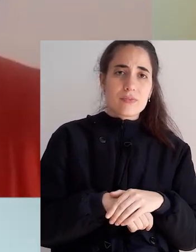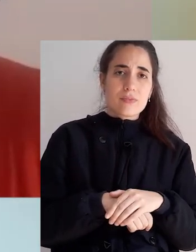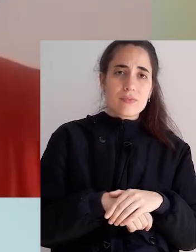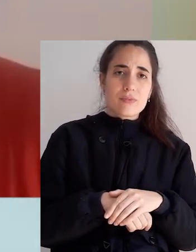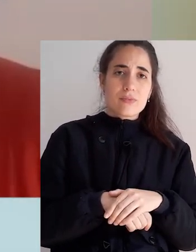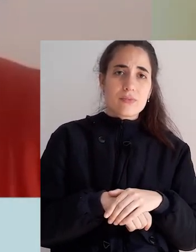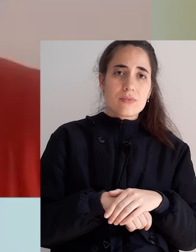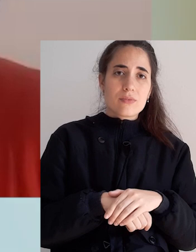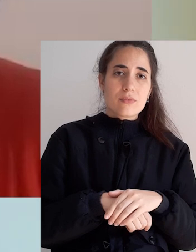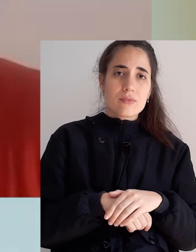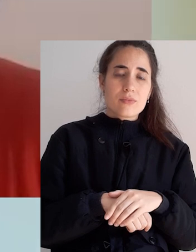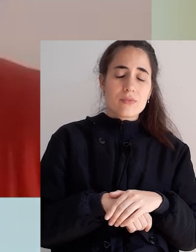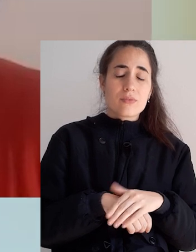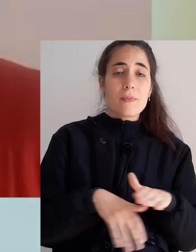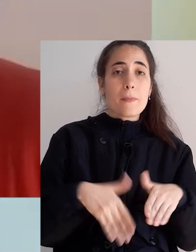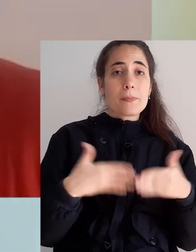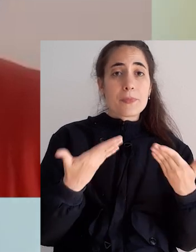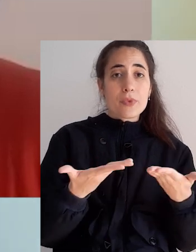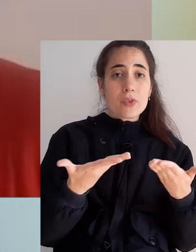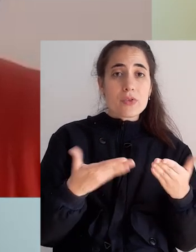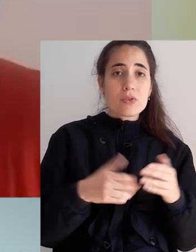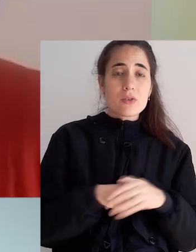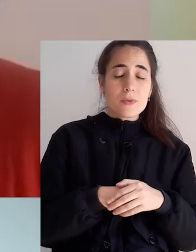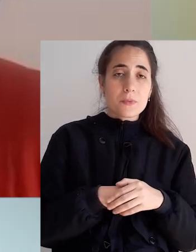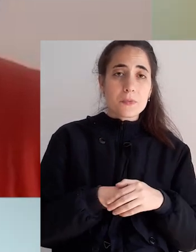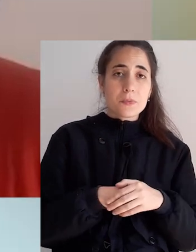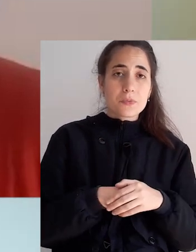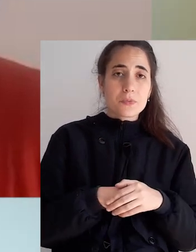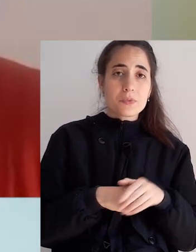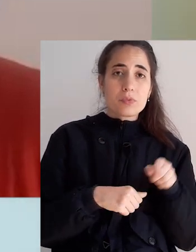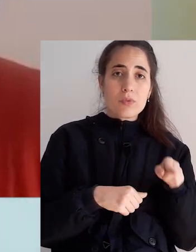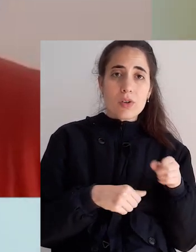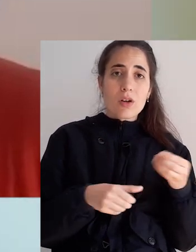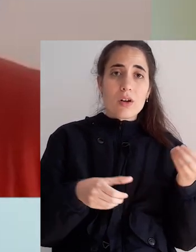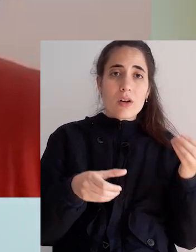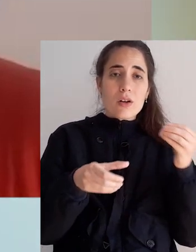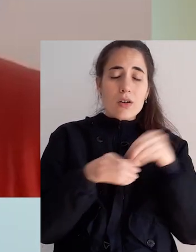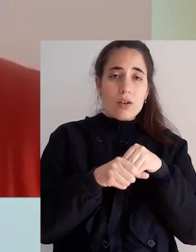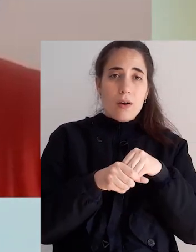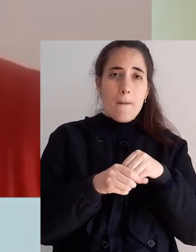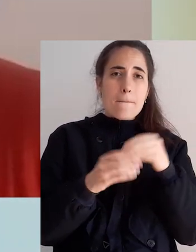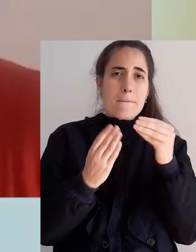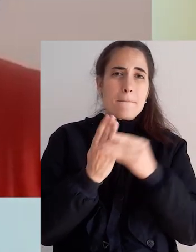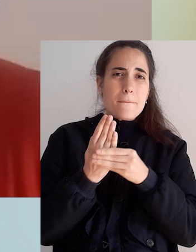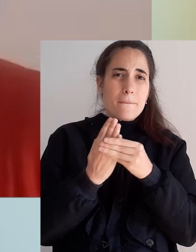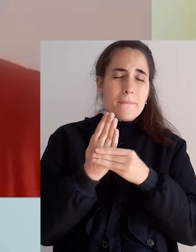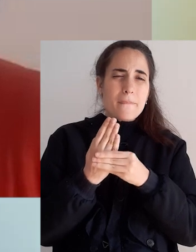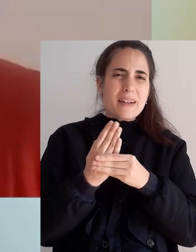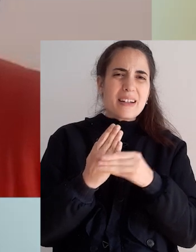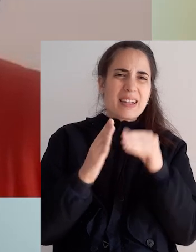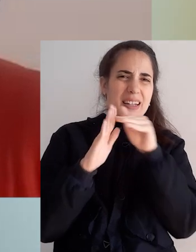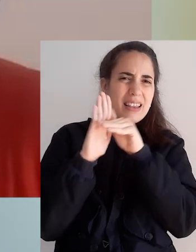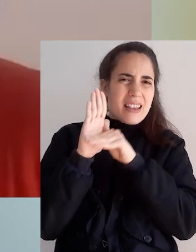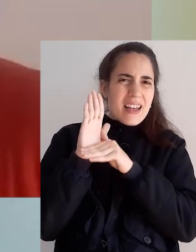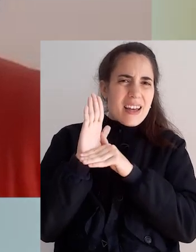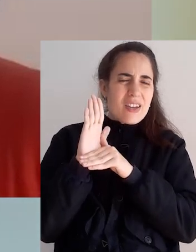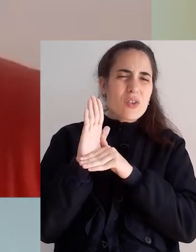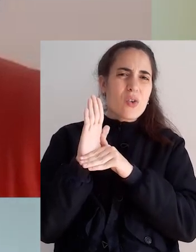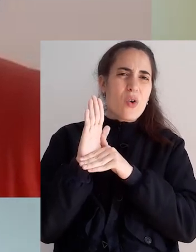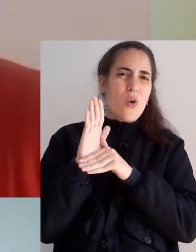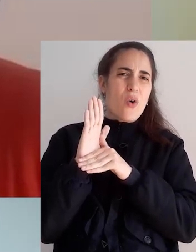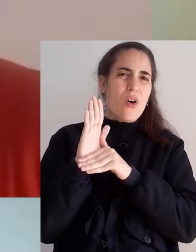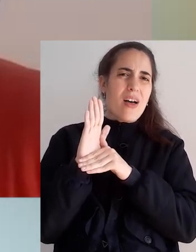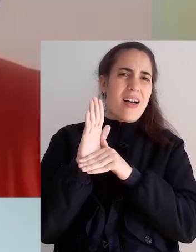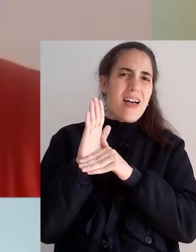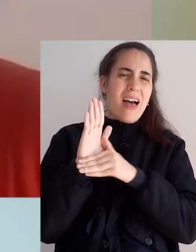aspectos que quería resaltar es que este asistente, esta figura de asistente personal, también va a estar regulado,